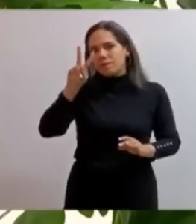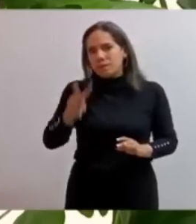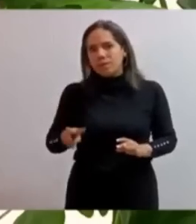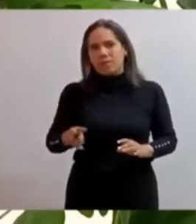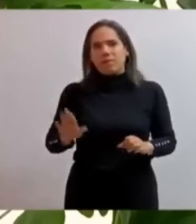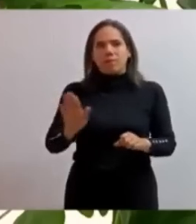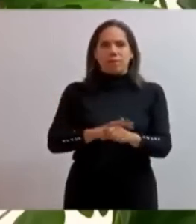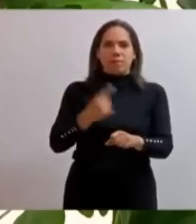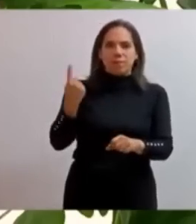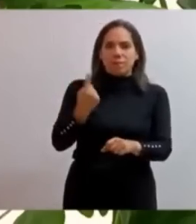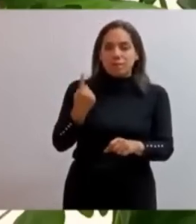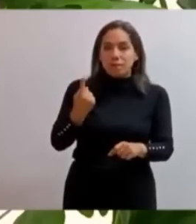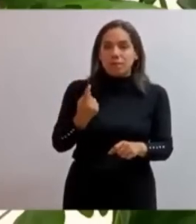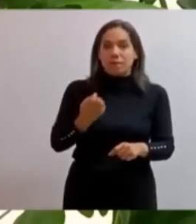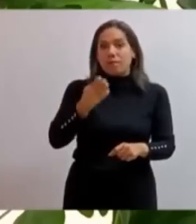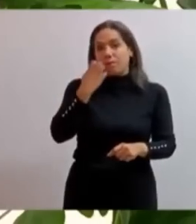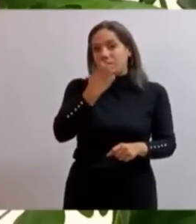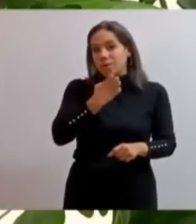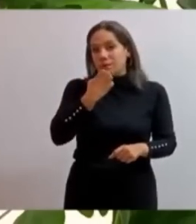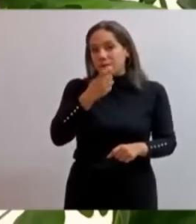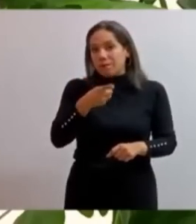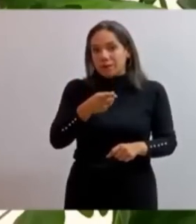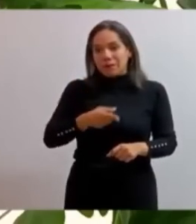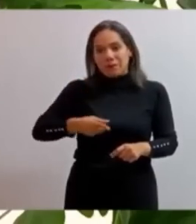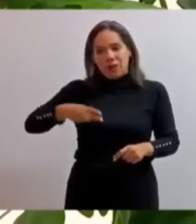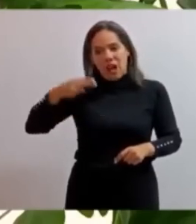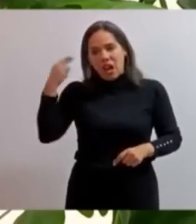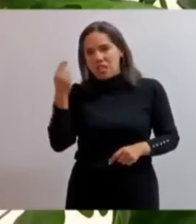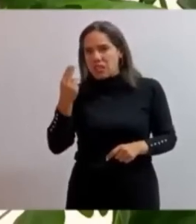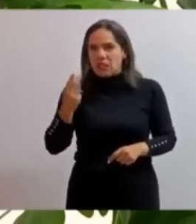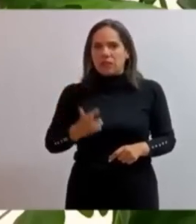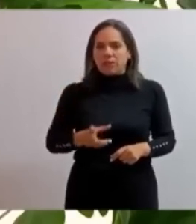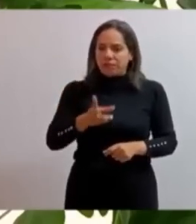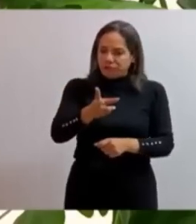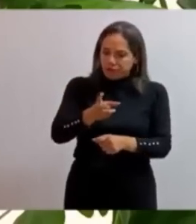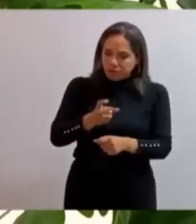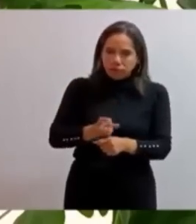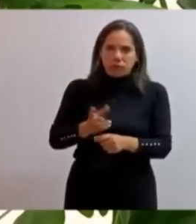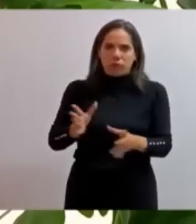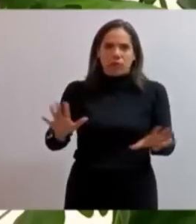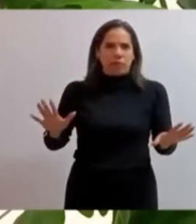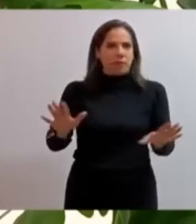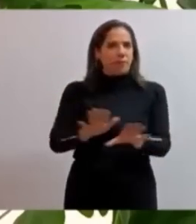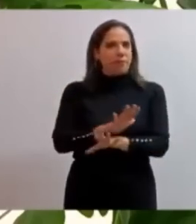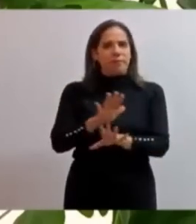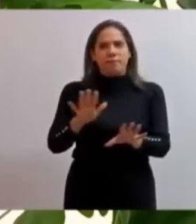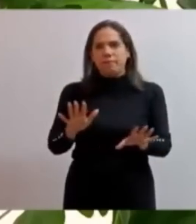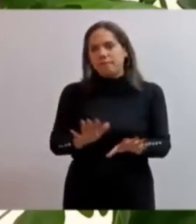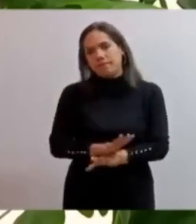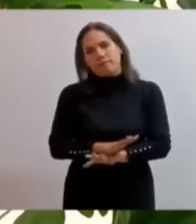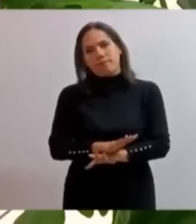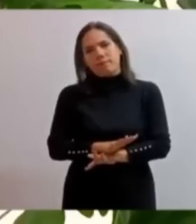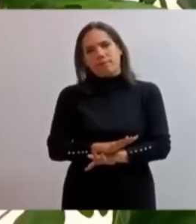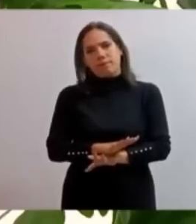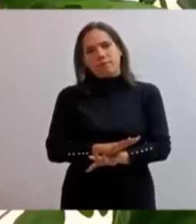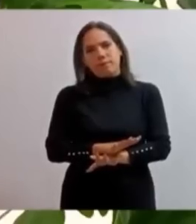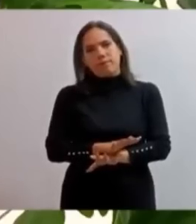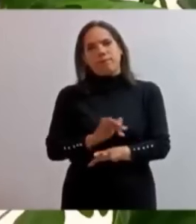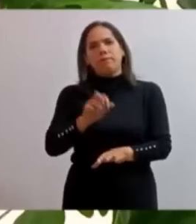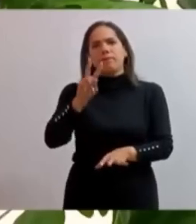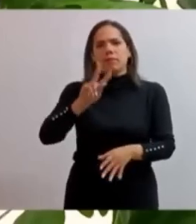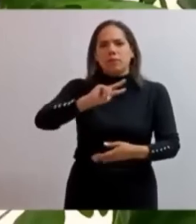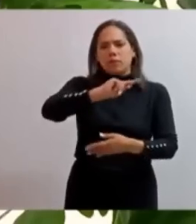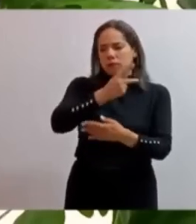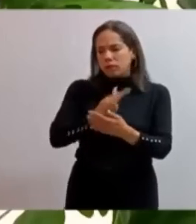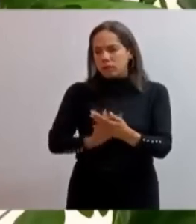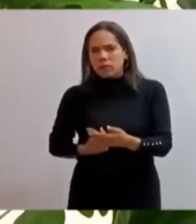vida escolar está reclamando. Sí, entonces, yo pienso que hay plena libertad, que el plan de estudio lo